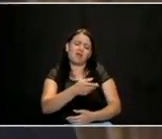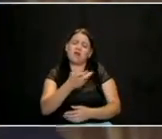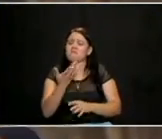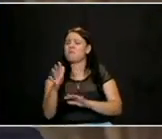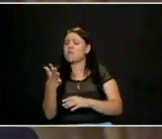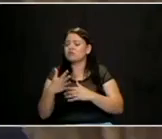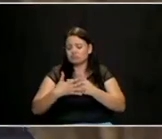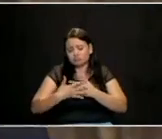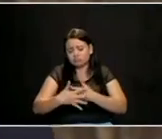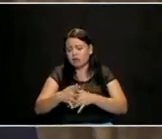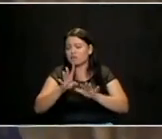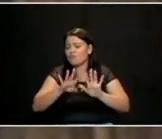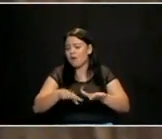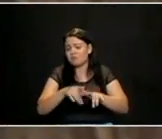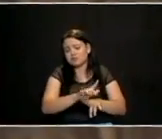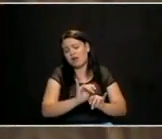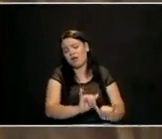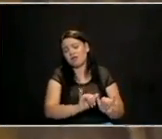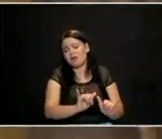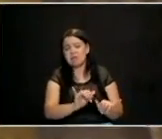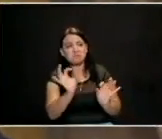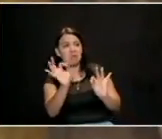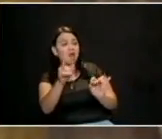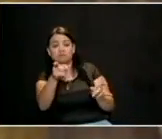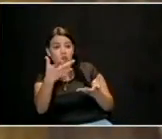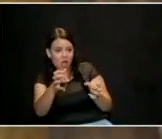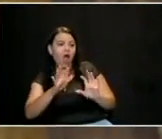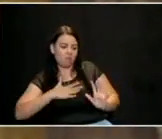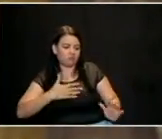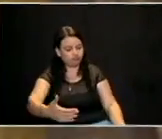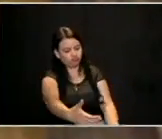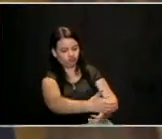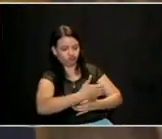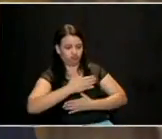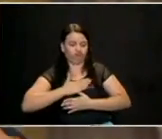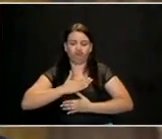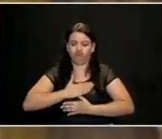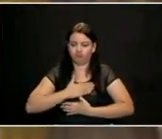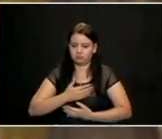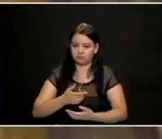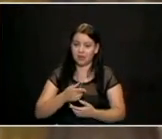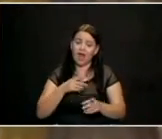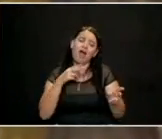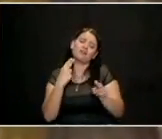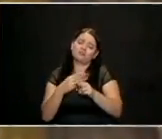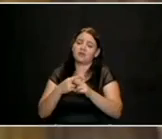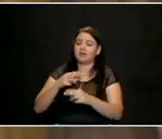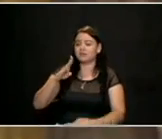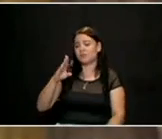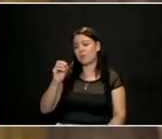adoptar. Hoy lo tengo. Ese es mi compromiso con la protección animal. Se llama Motas.